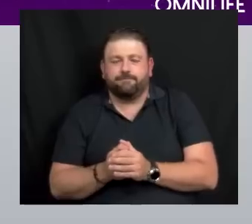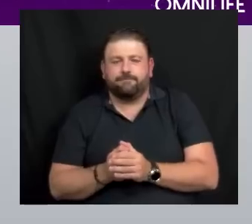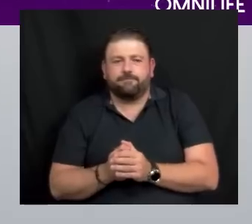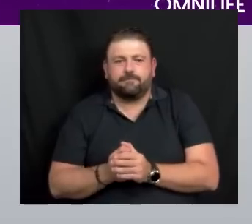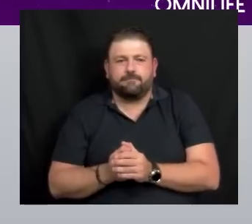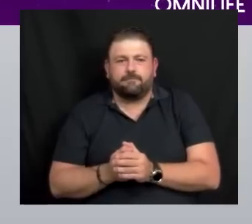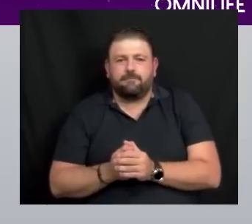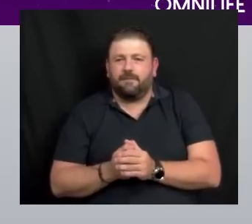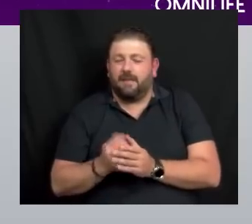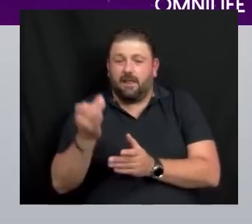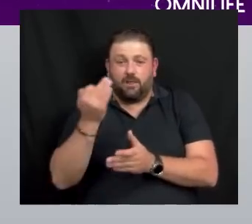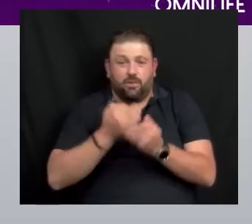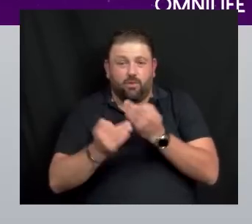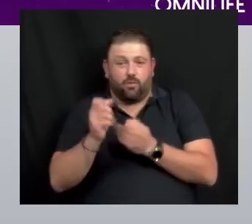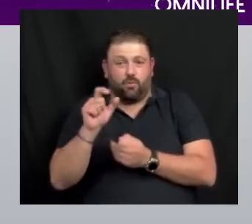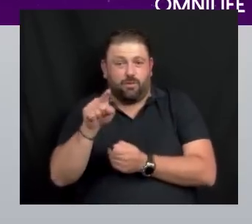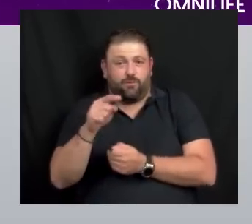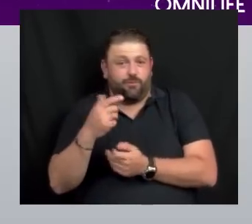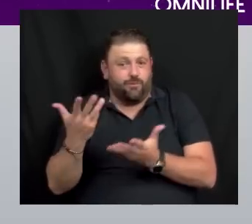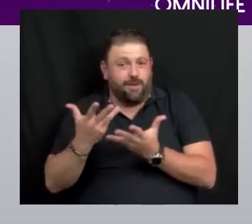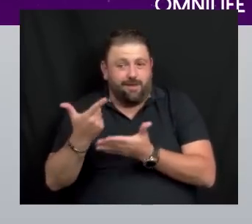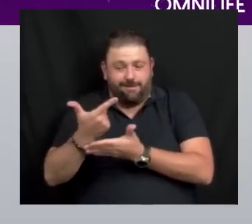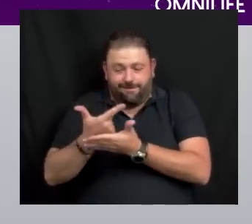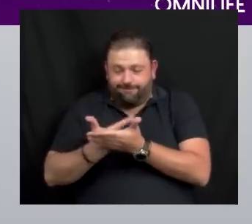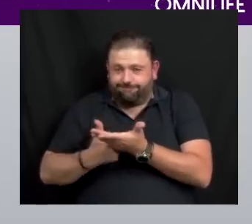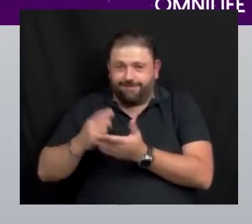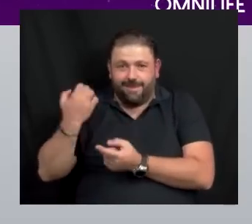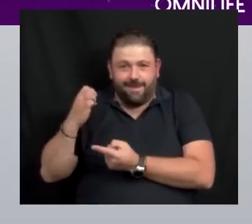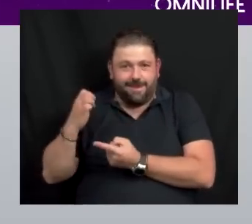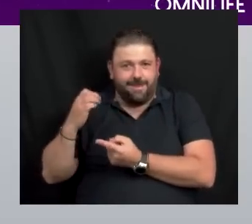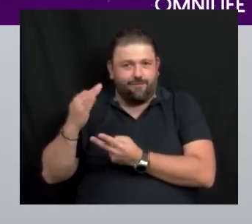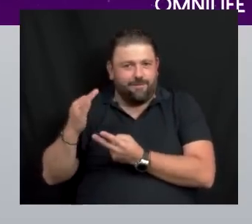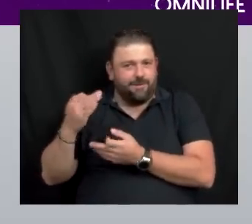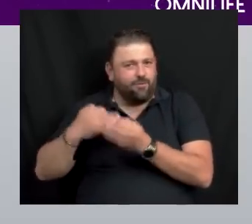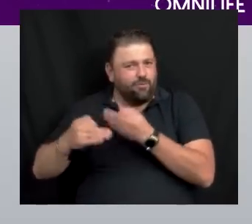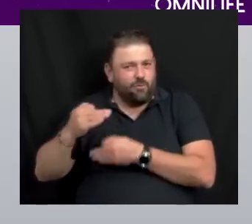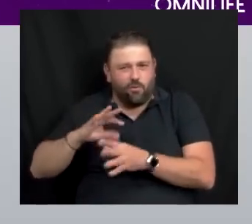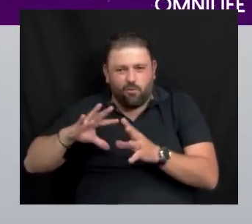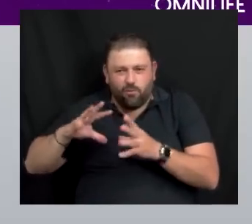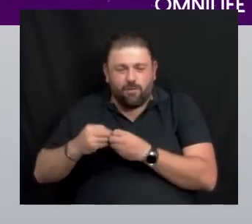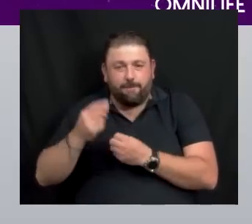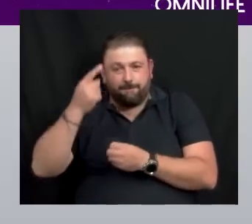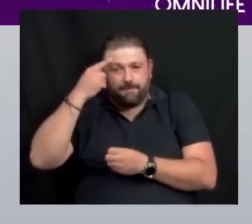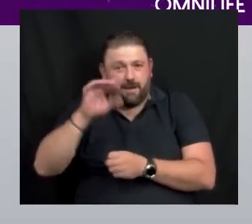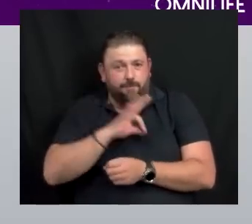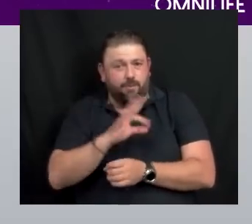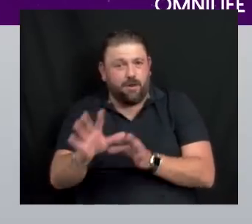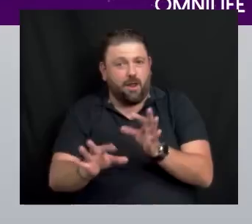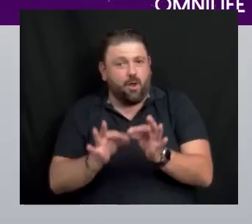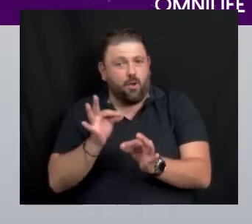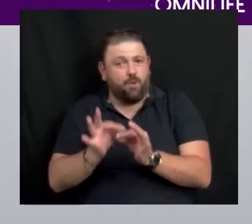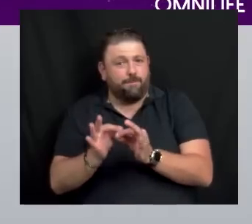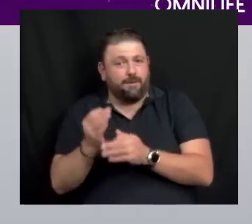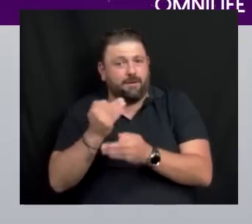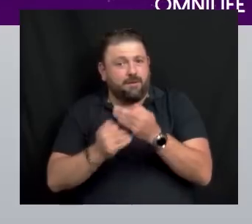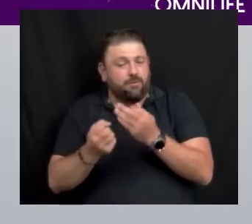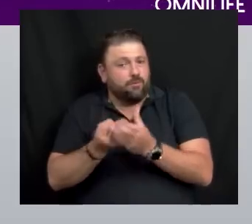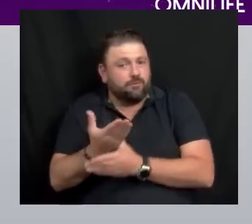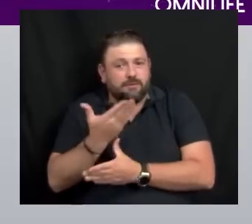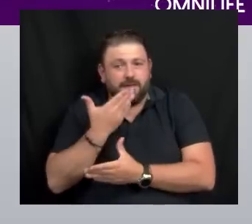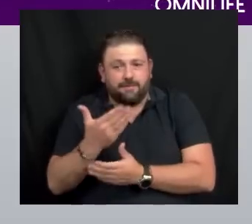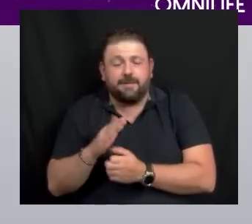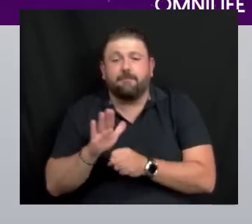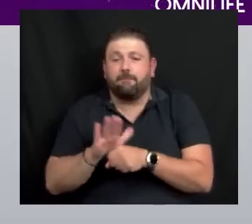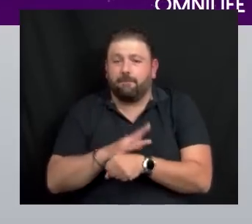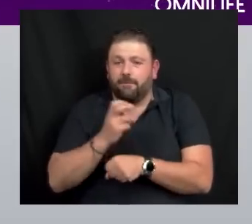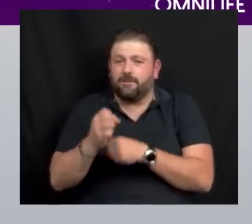en toda esta agenda que tenemos para poder cumplir y para poder asegurar nuestro crecimiento. Estaba viendo otra vez, el año